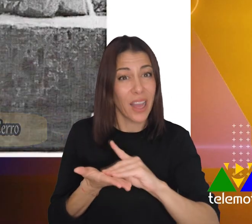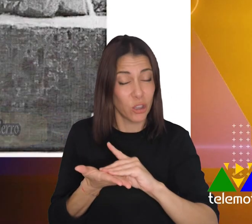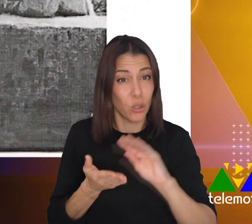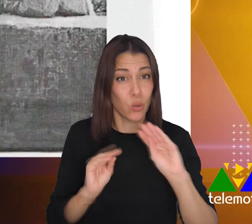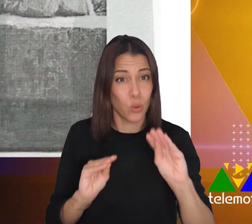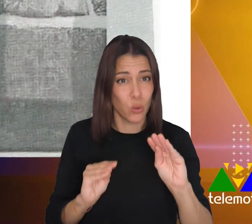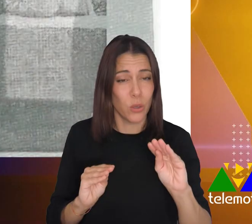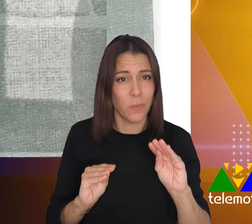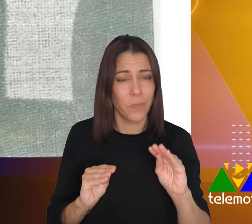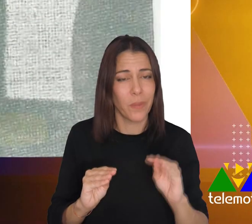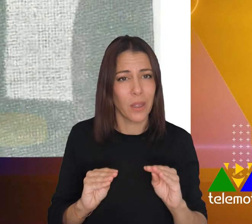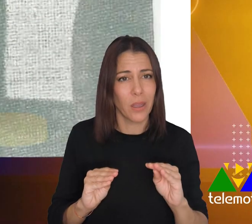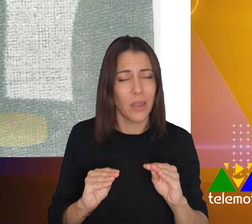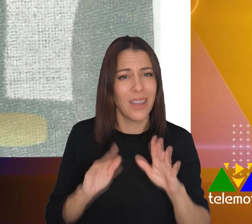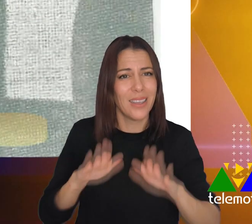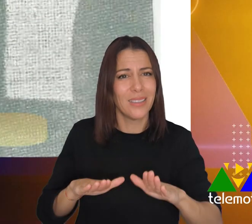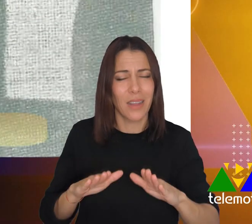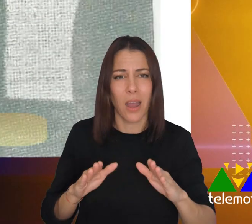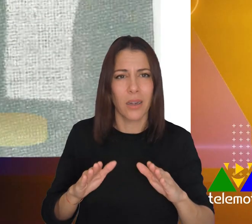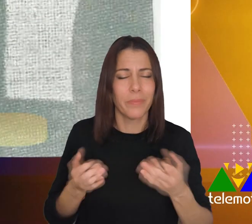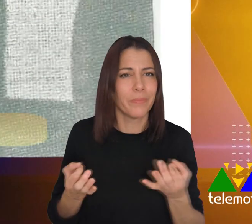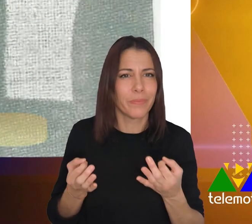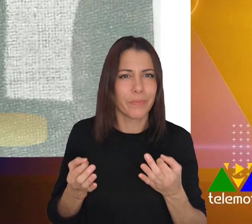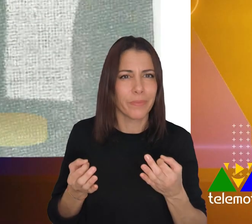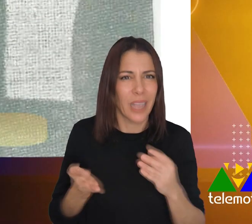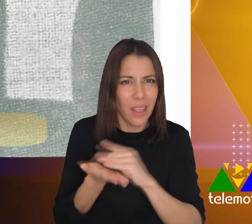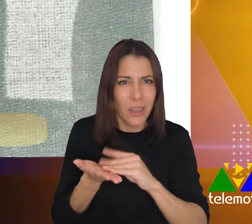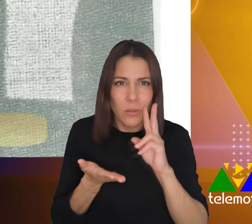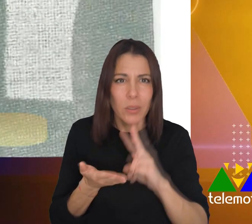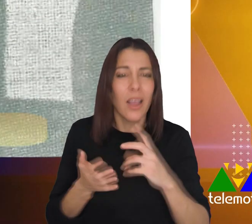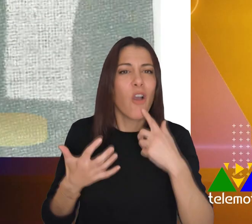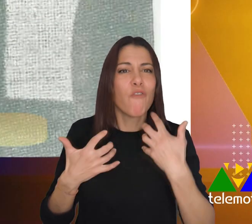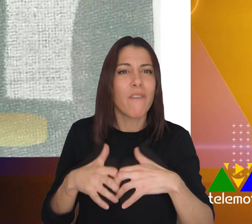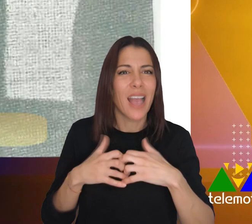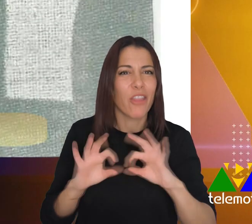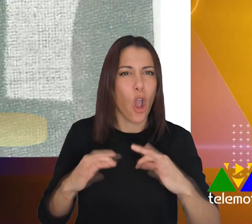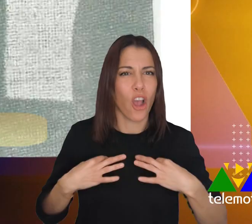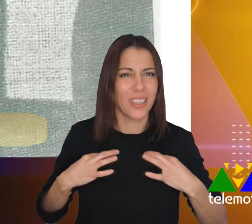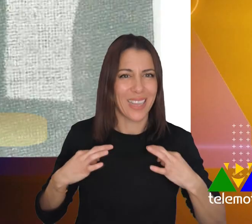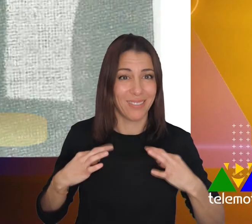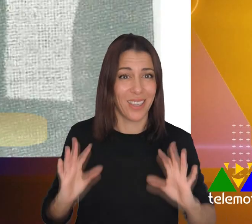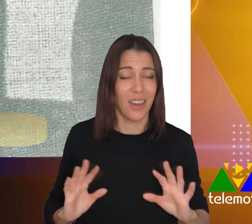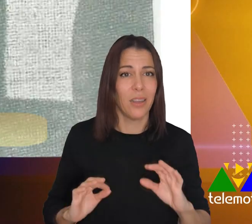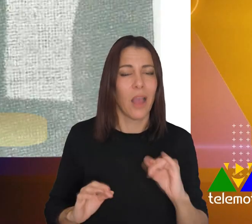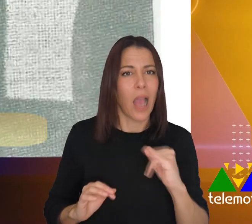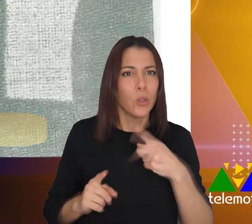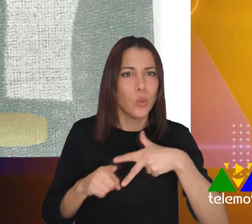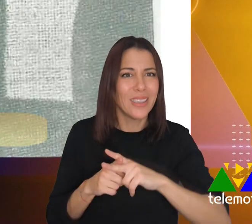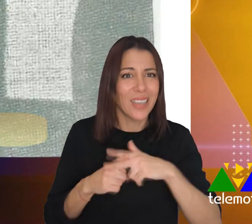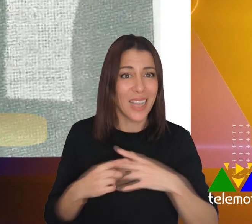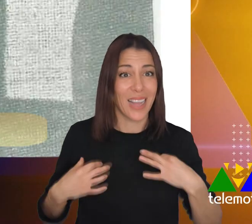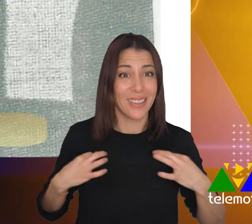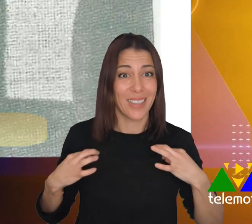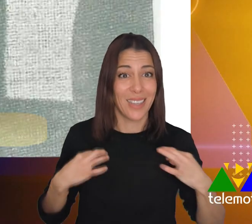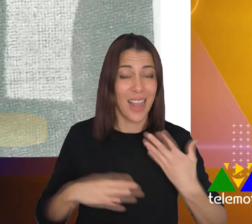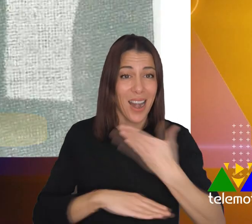Garballo, están dedicados a la fabricación de textiles. Tenían un taller de textiles en la